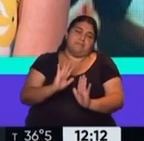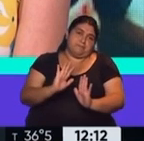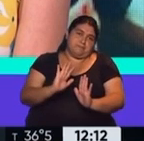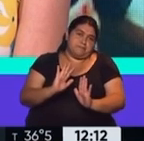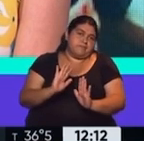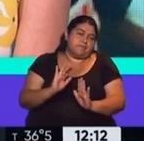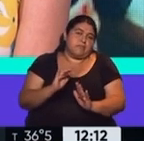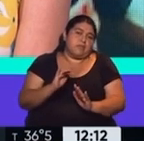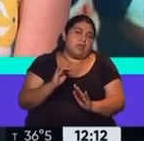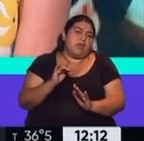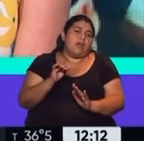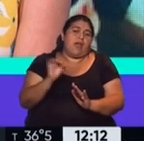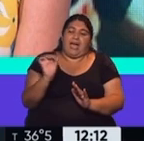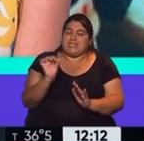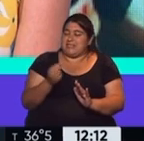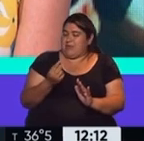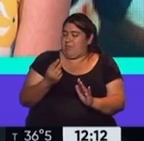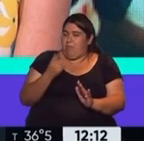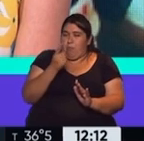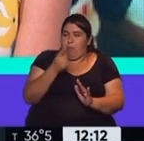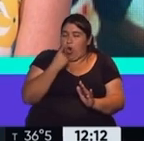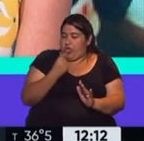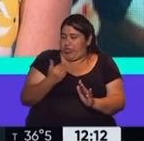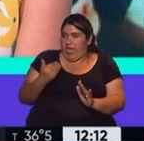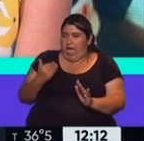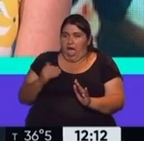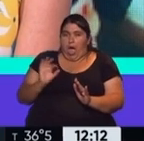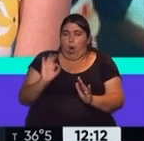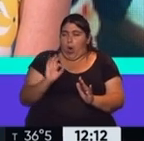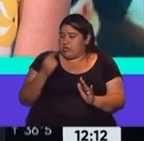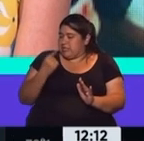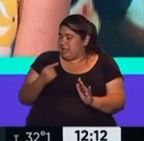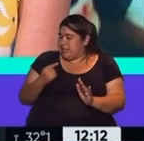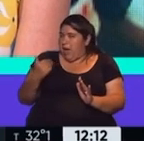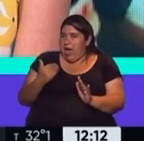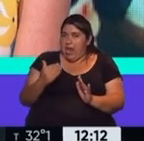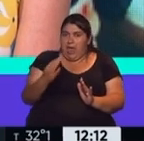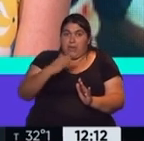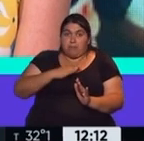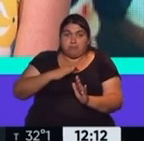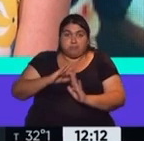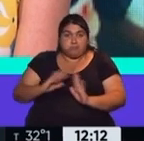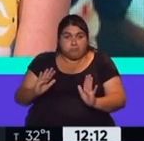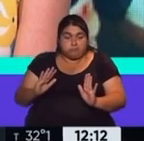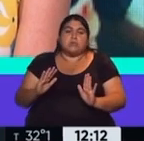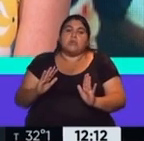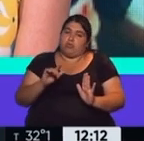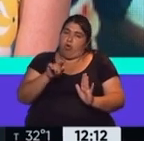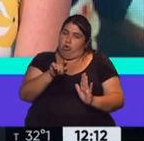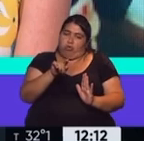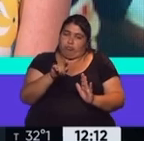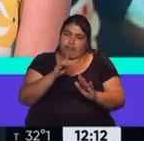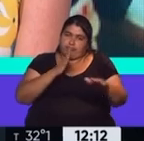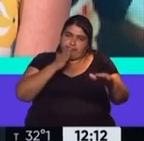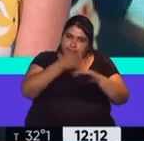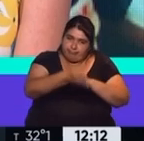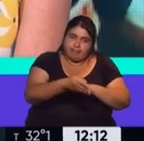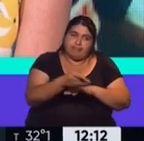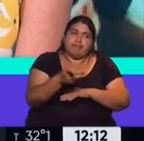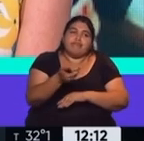hace un poquito pocos días o pocas semanas tuvo el coronavirus está contraindicado que se